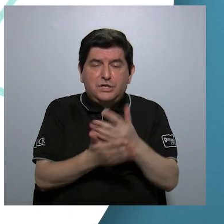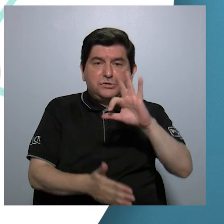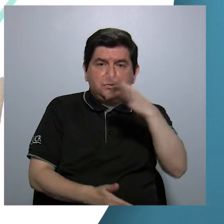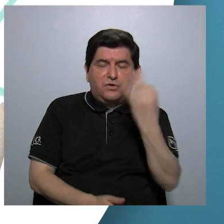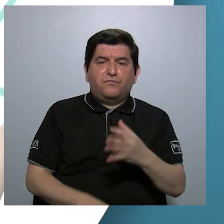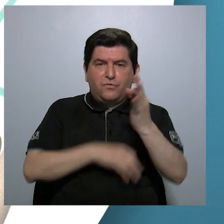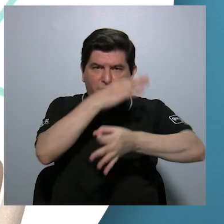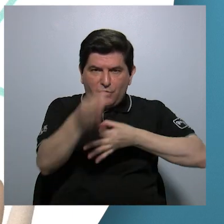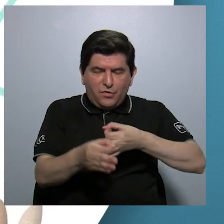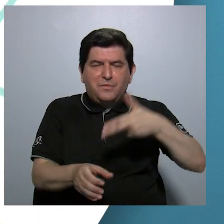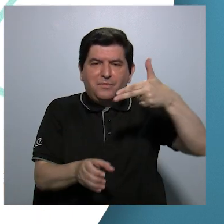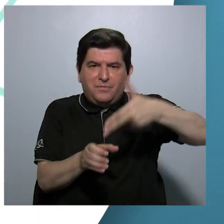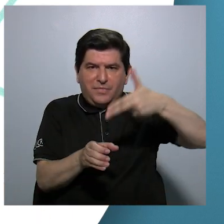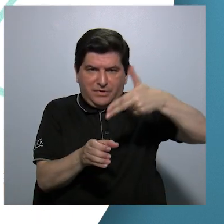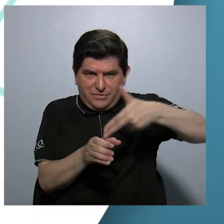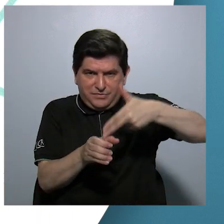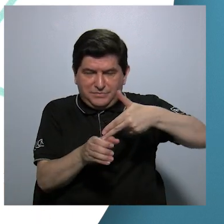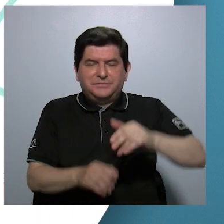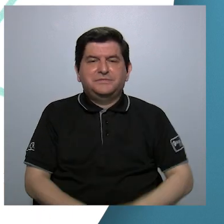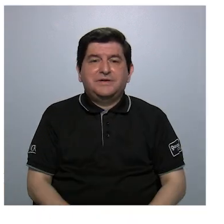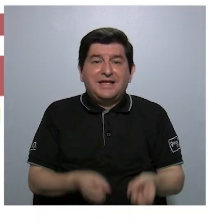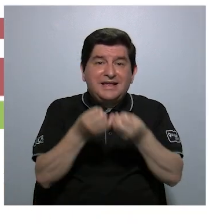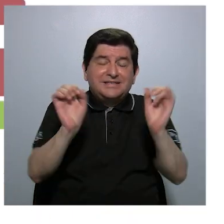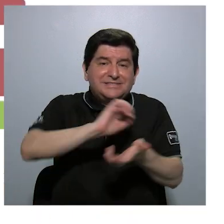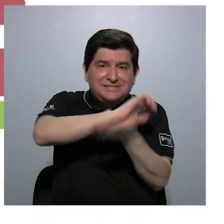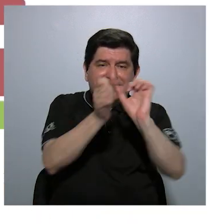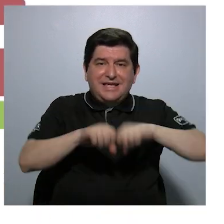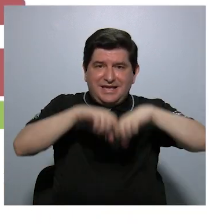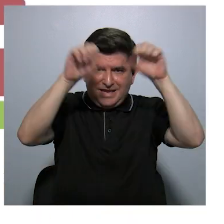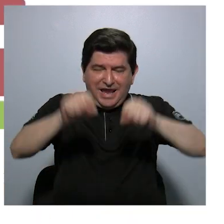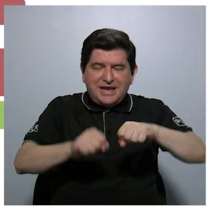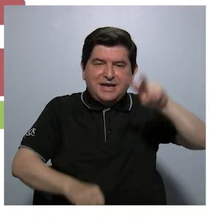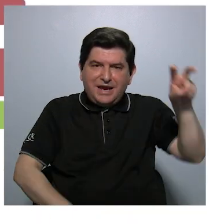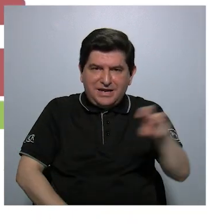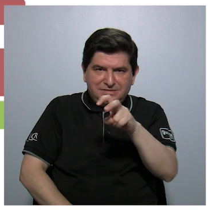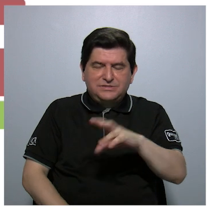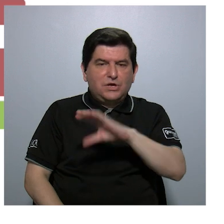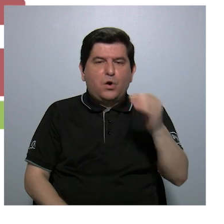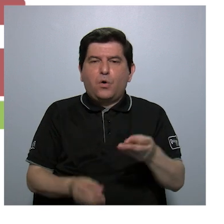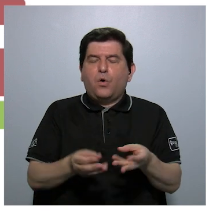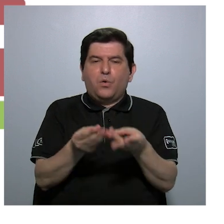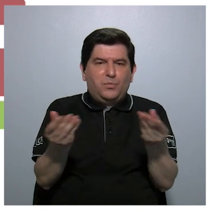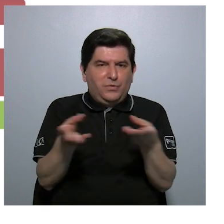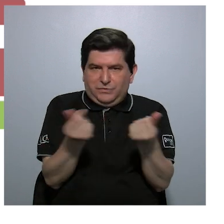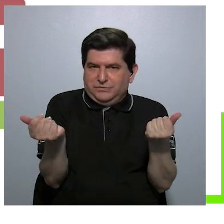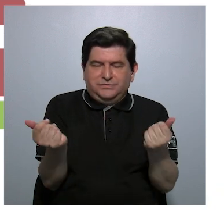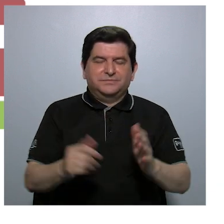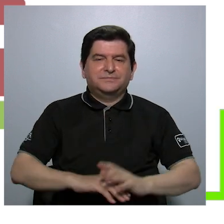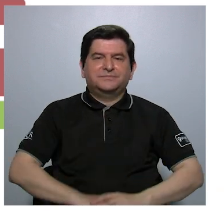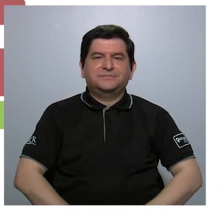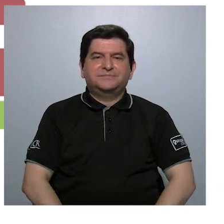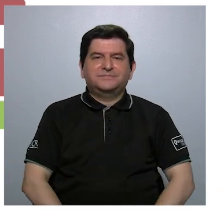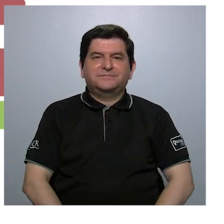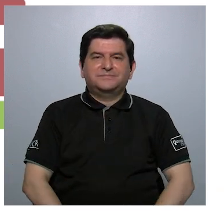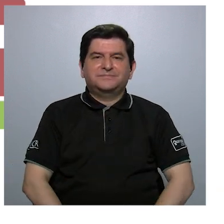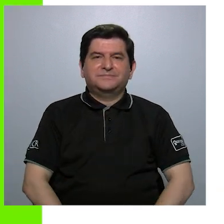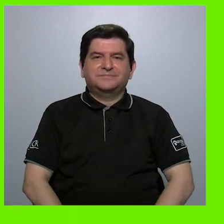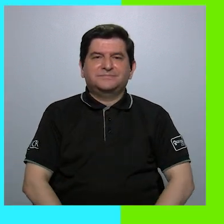como una forma de reemplazar los combustibles fósiles sin cambiar el sistema de transporte ni el productivo.